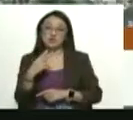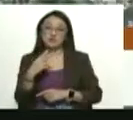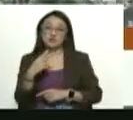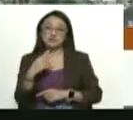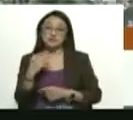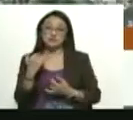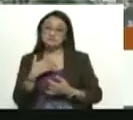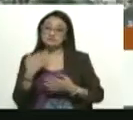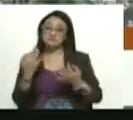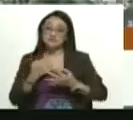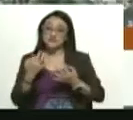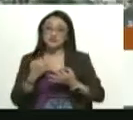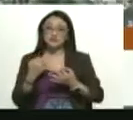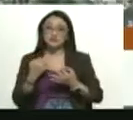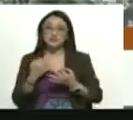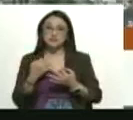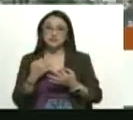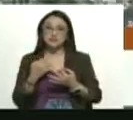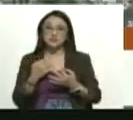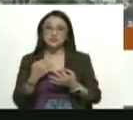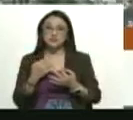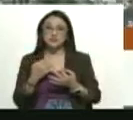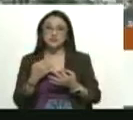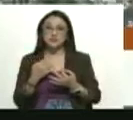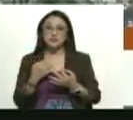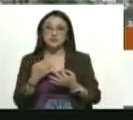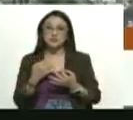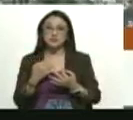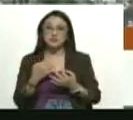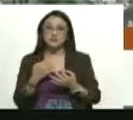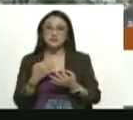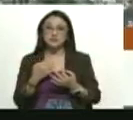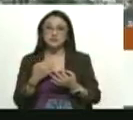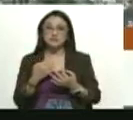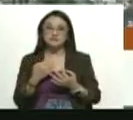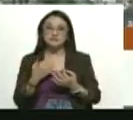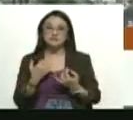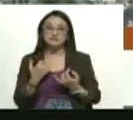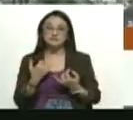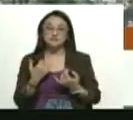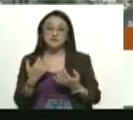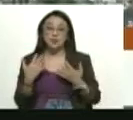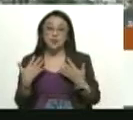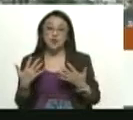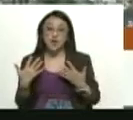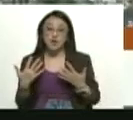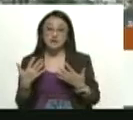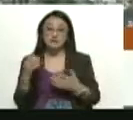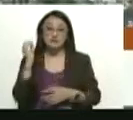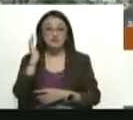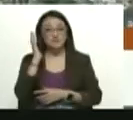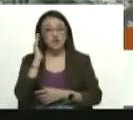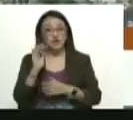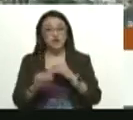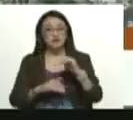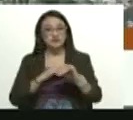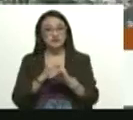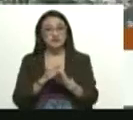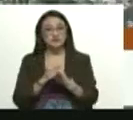estamos convencidos de que nuestra actuación conjunta es urgente en los foros